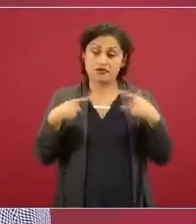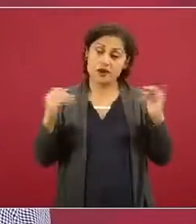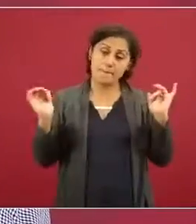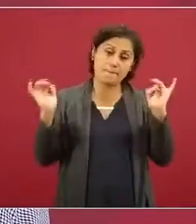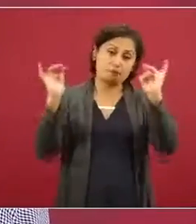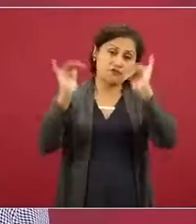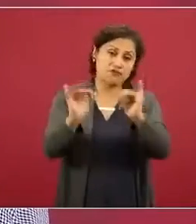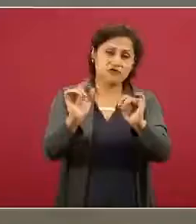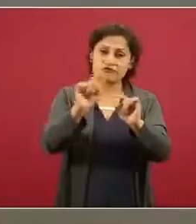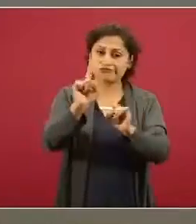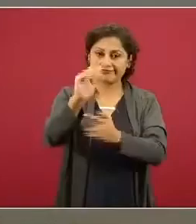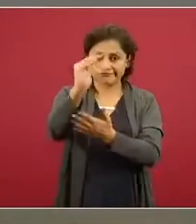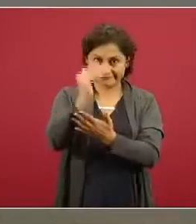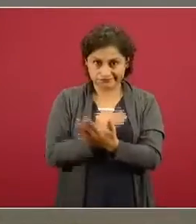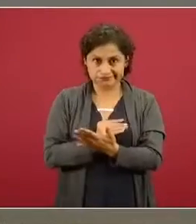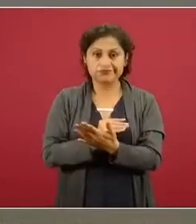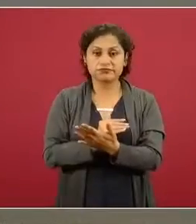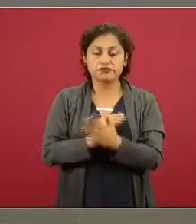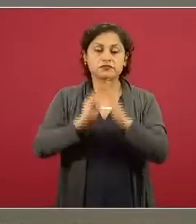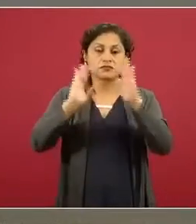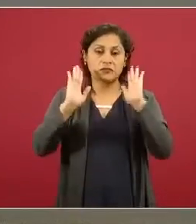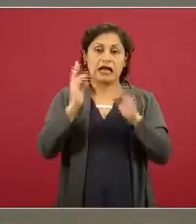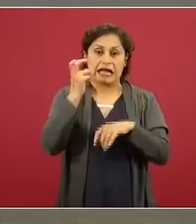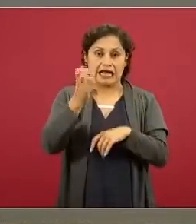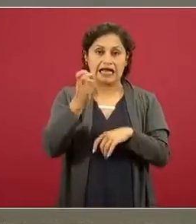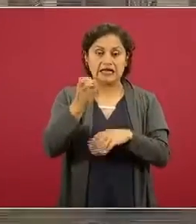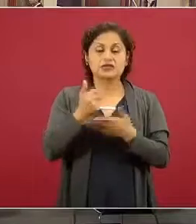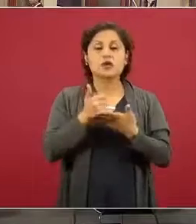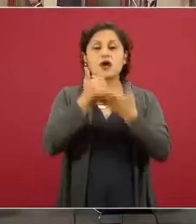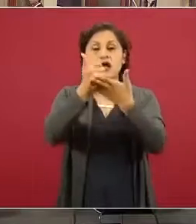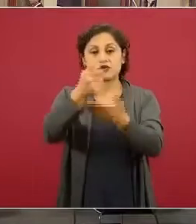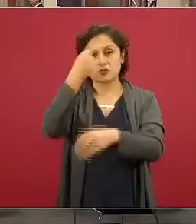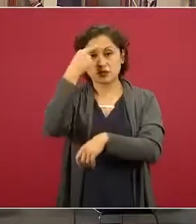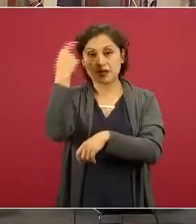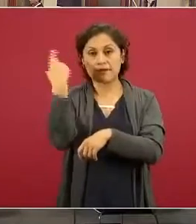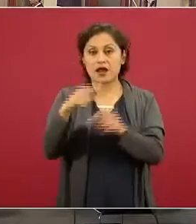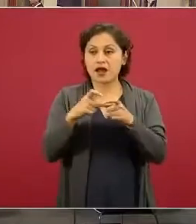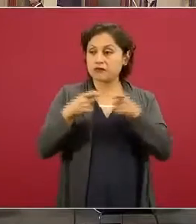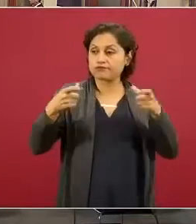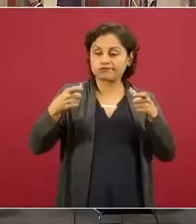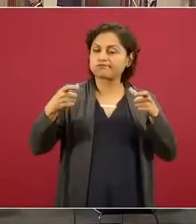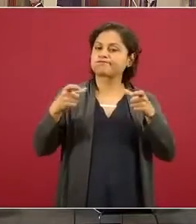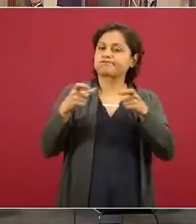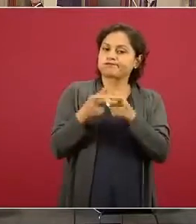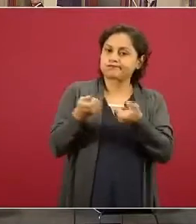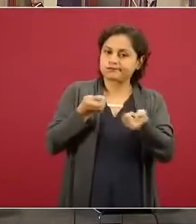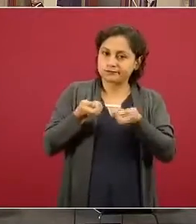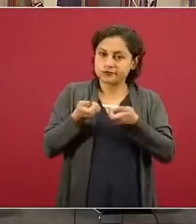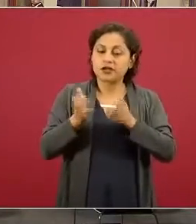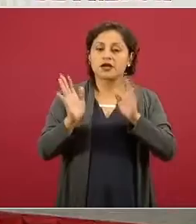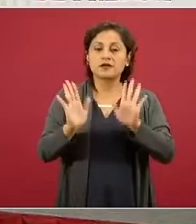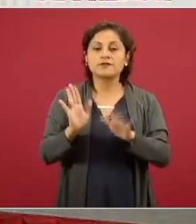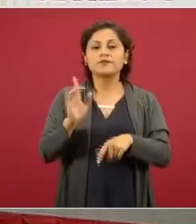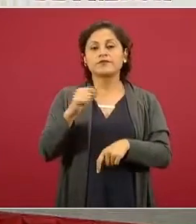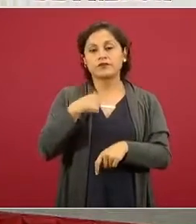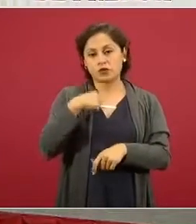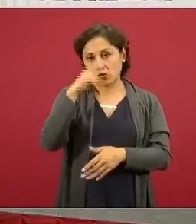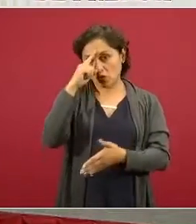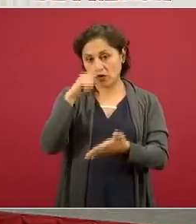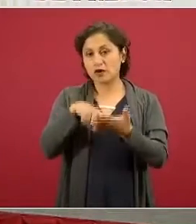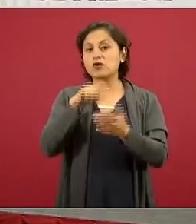en sus trabajadores, pues creo que podemos todavía revertir estos ascensos, ¿no? Yo creo que también tenemos buenas noticias, que